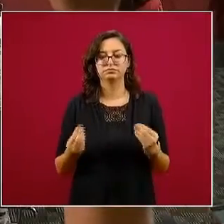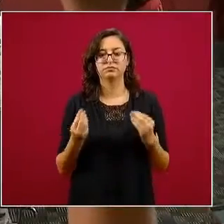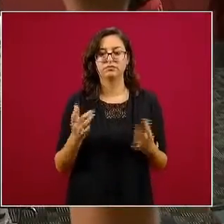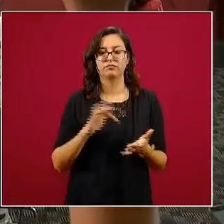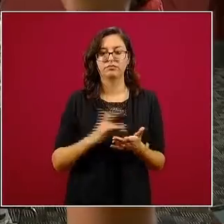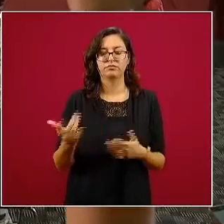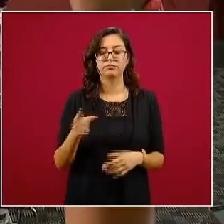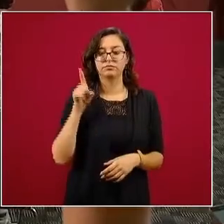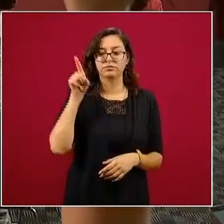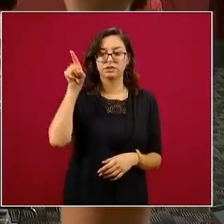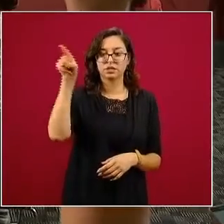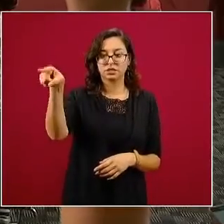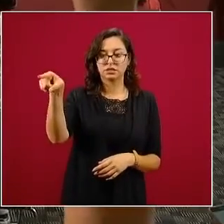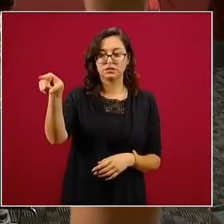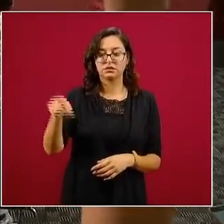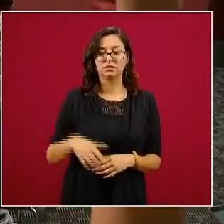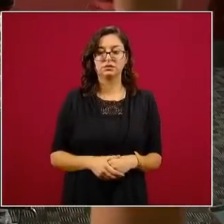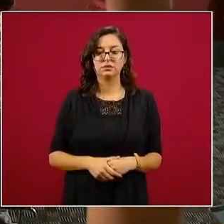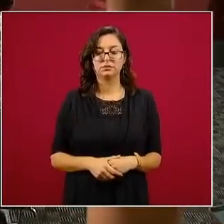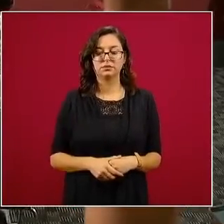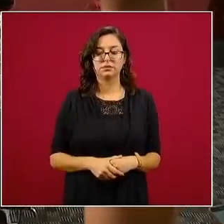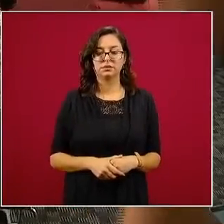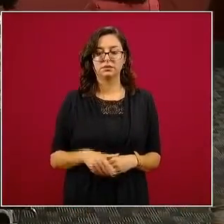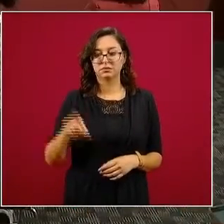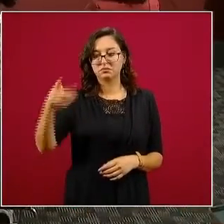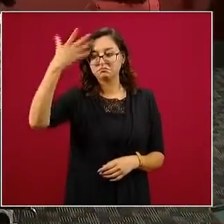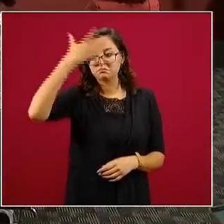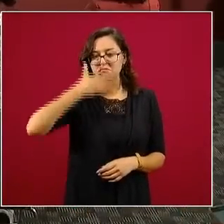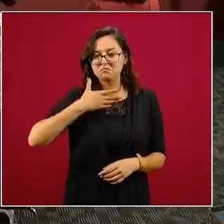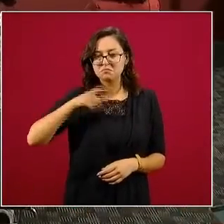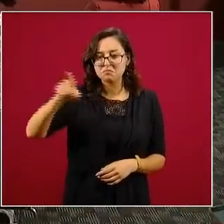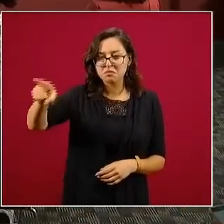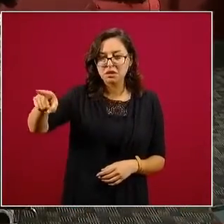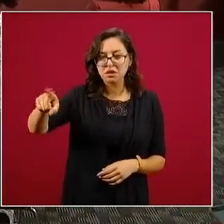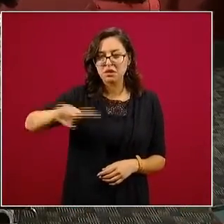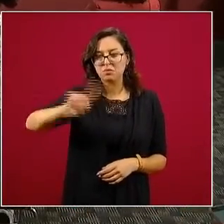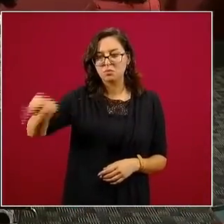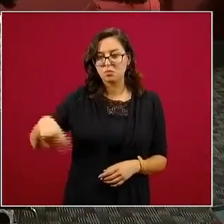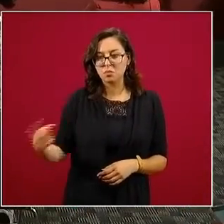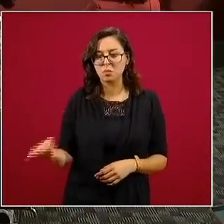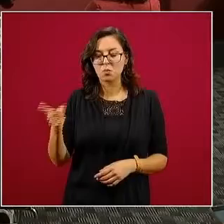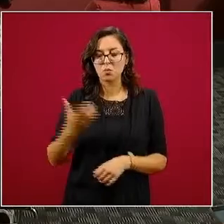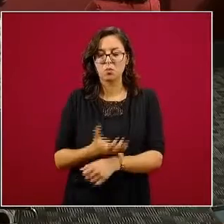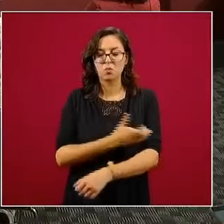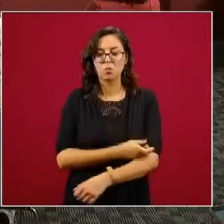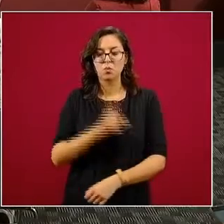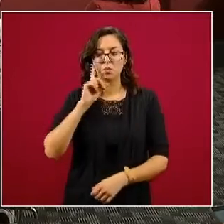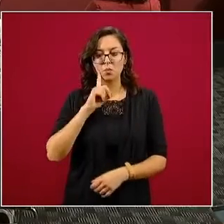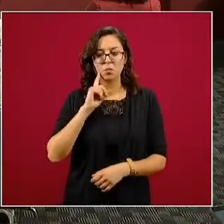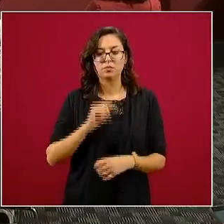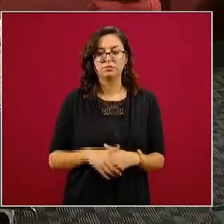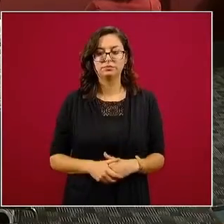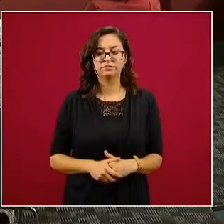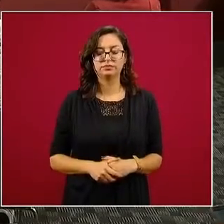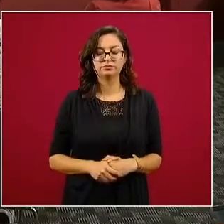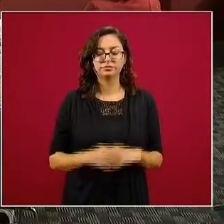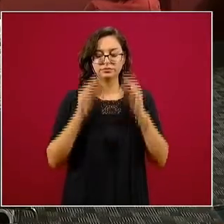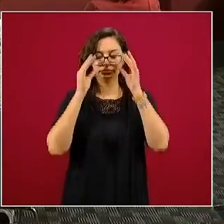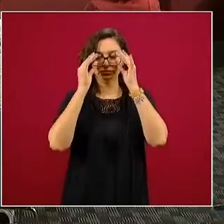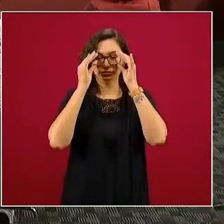todo el piso de gobierno, nos acompañó el gobernador a inicios de año, lo convertimos en 60 camas para